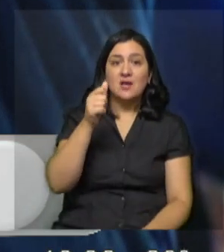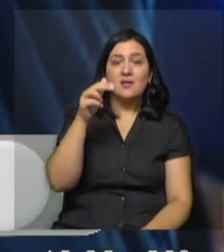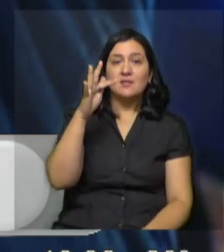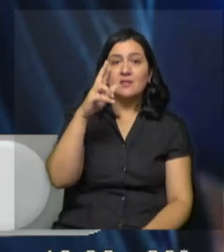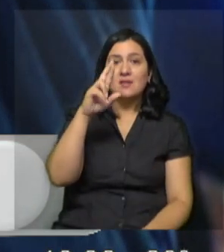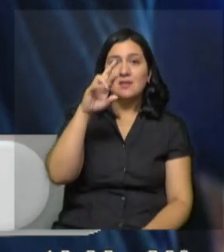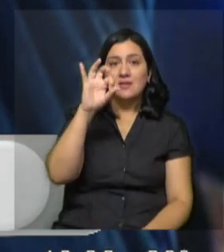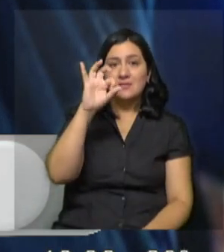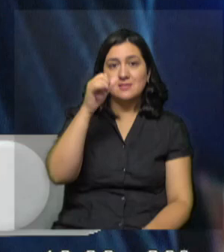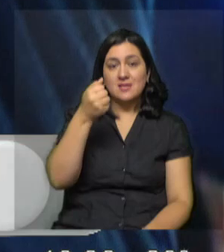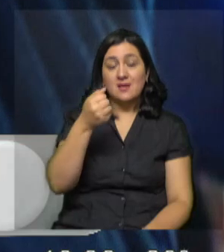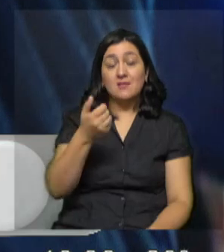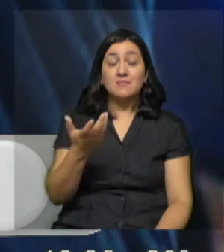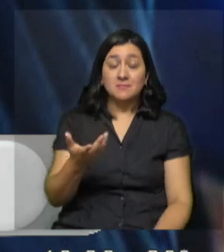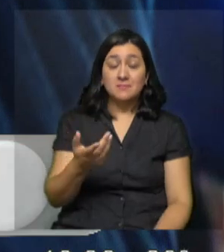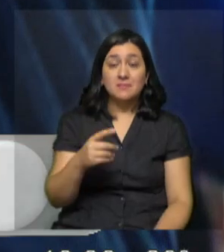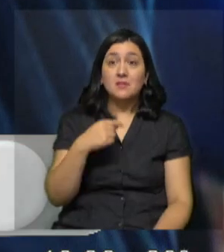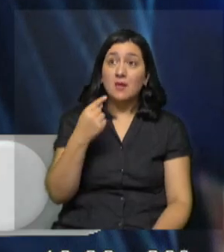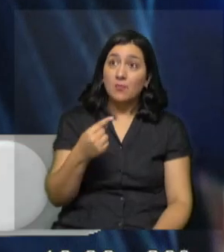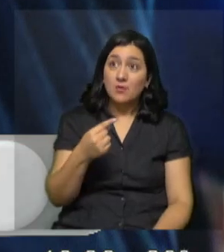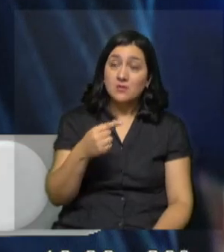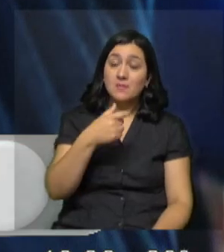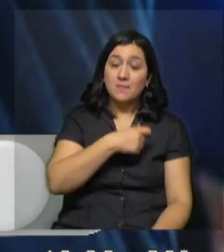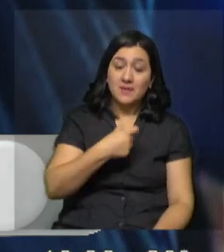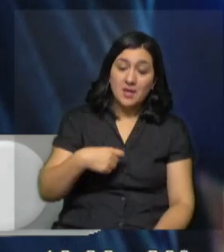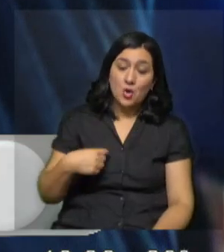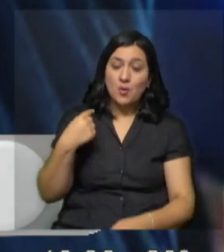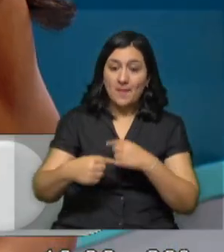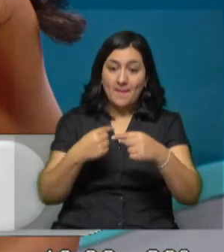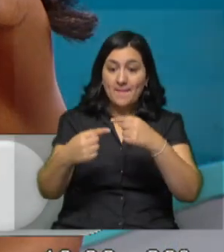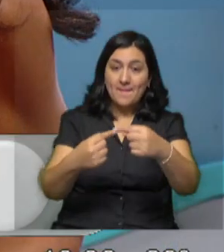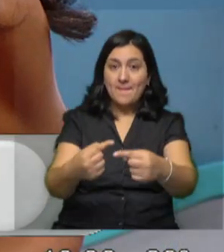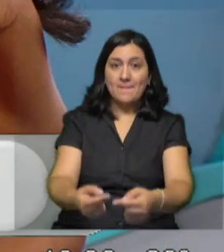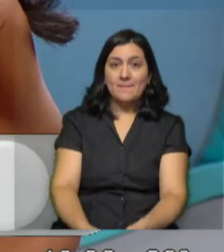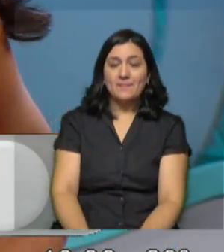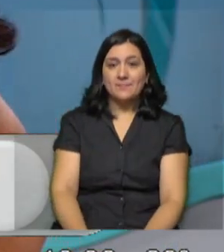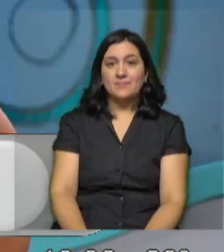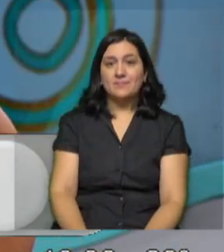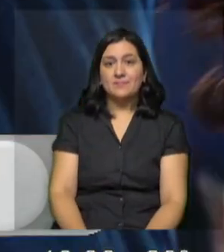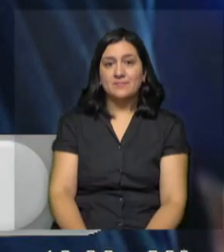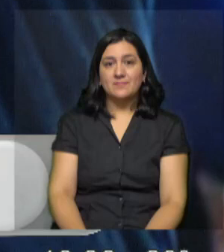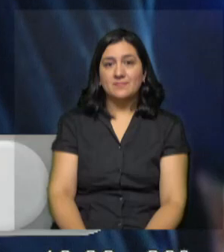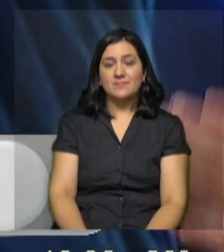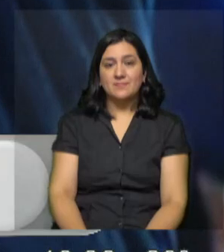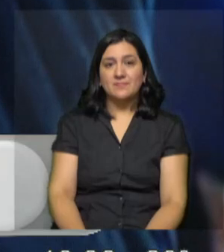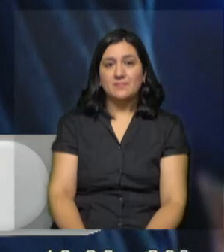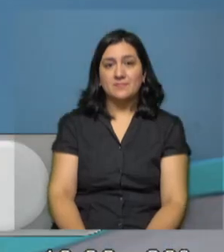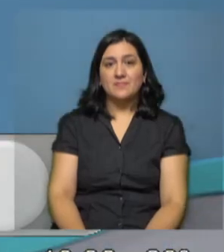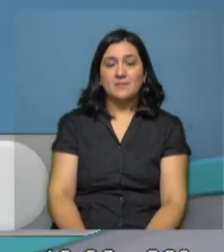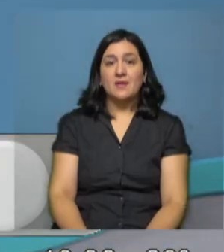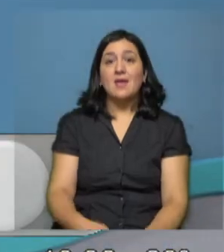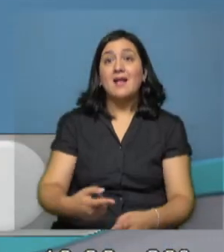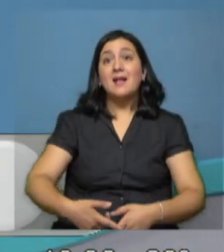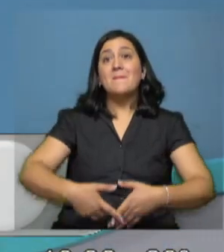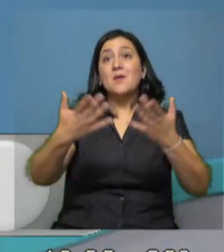el camino, como una luz, y bueno, y después viene Peñarol y todo esto. Y todo esto decís. Muy campeón intenso. De la Libertadores,